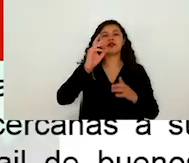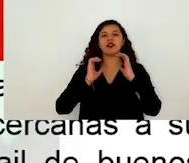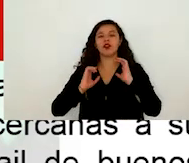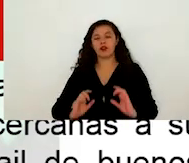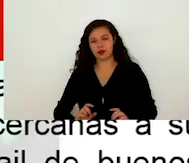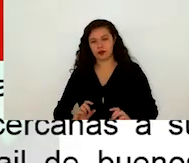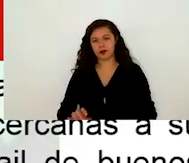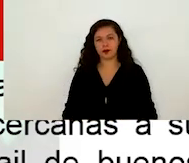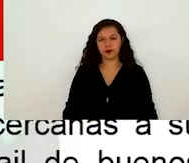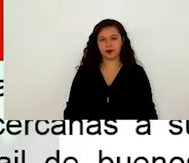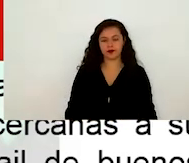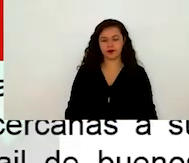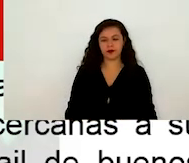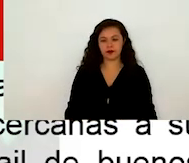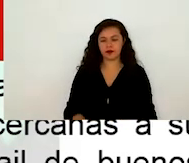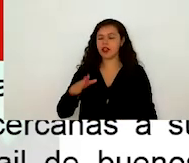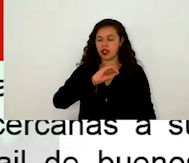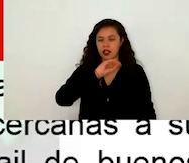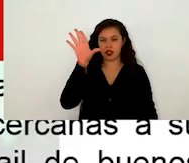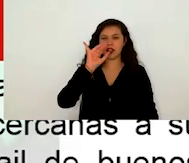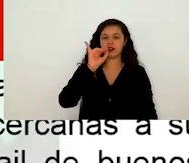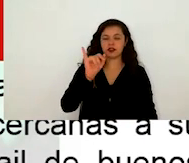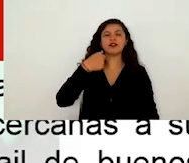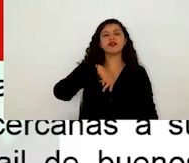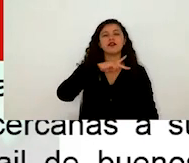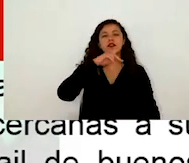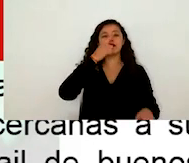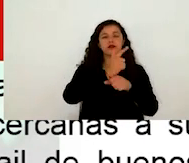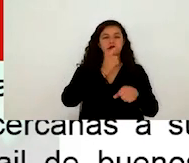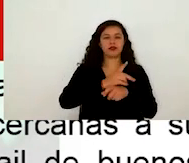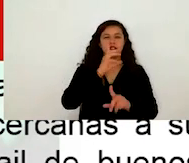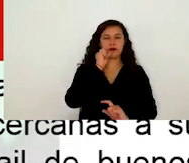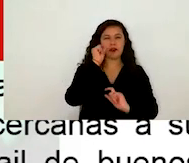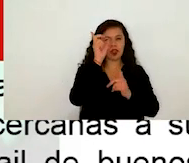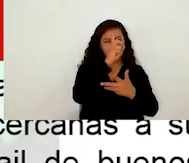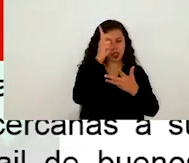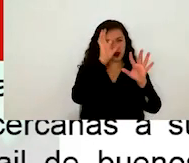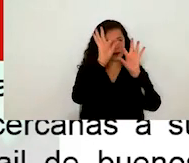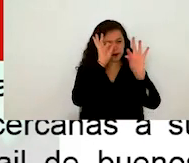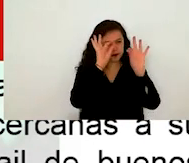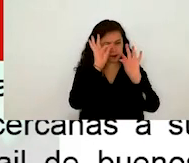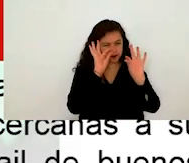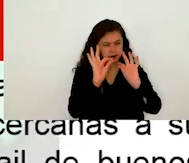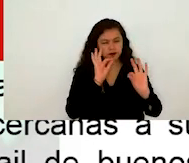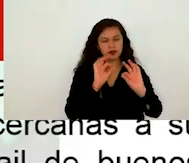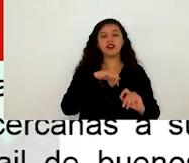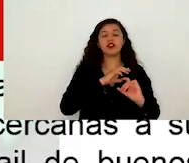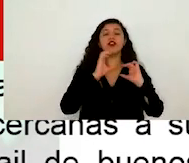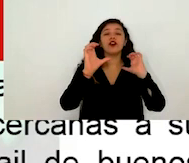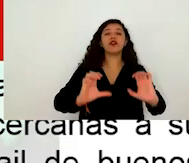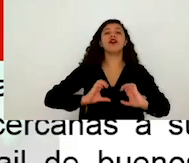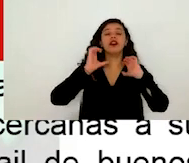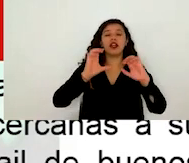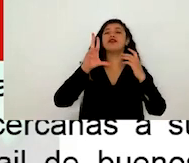crear 20 tengo cómo debemos vehicular muchos detalles pero no es que lo estamos aspirando es que nosotros